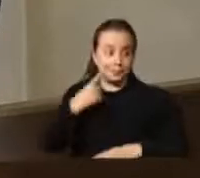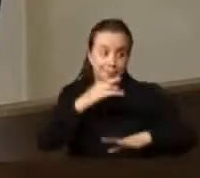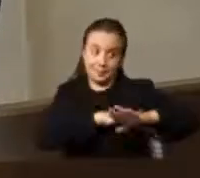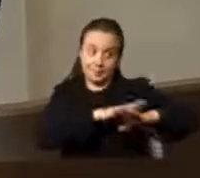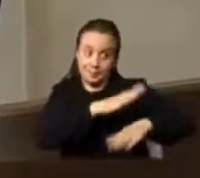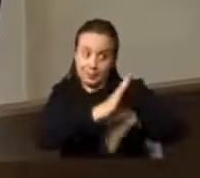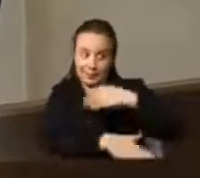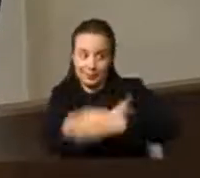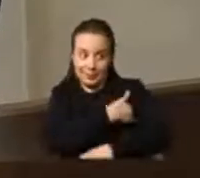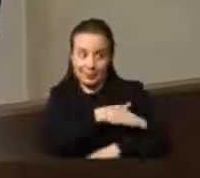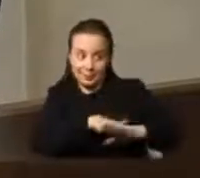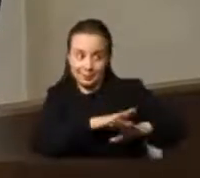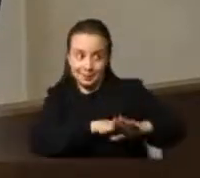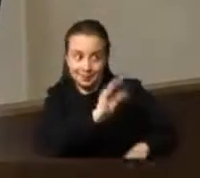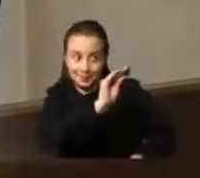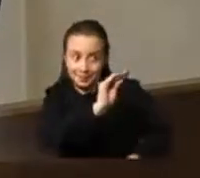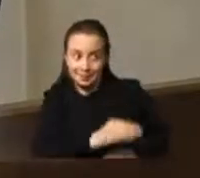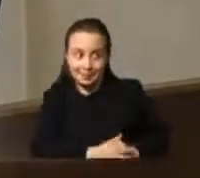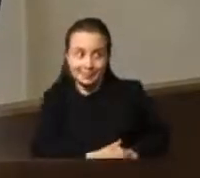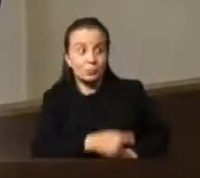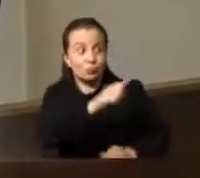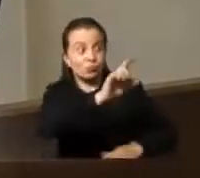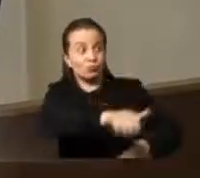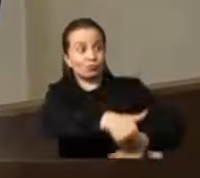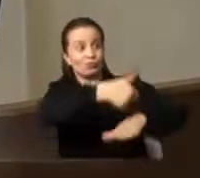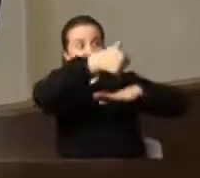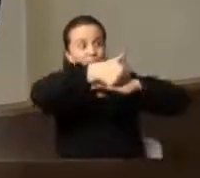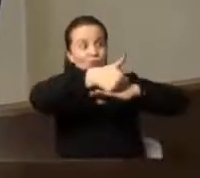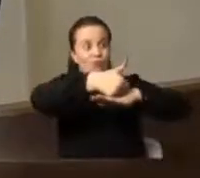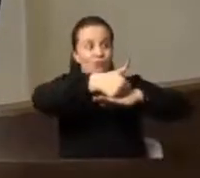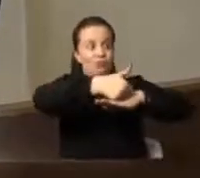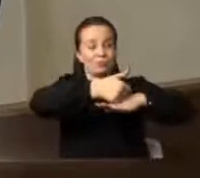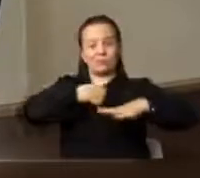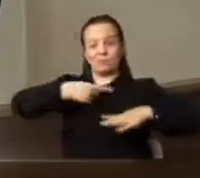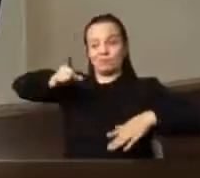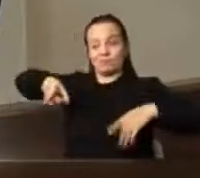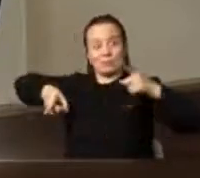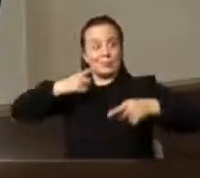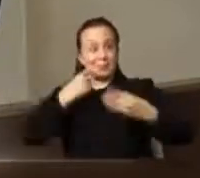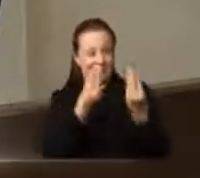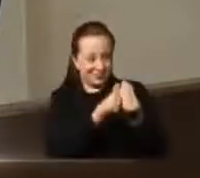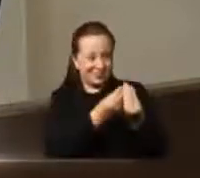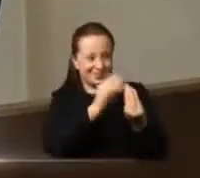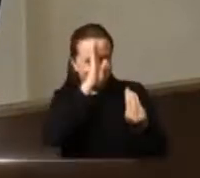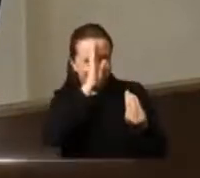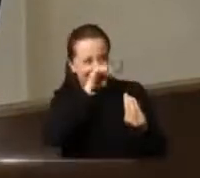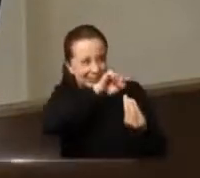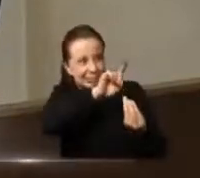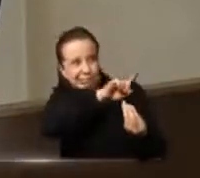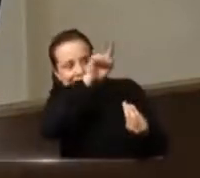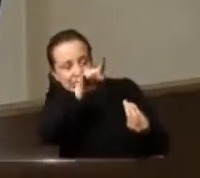Ministro, usted como superior jerárquico de la fuerza pública